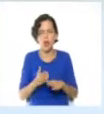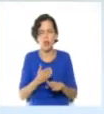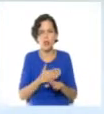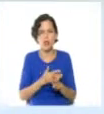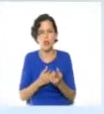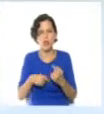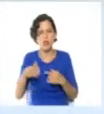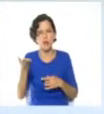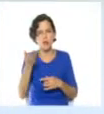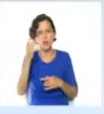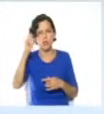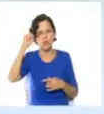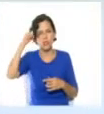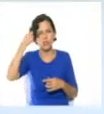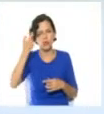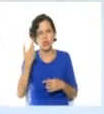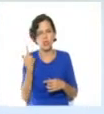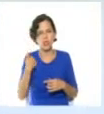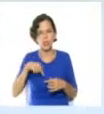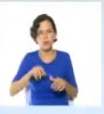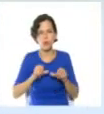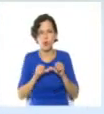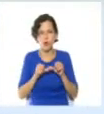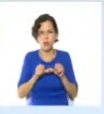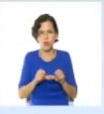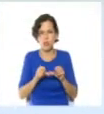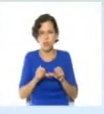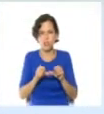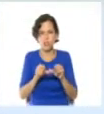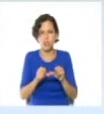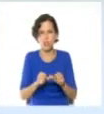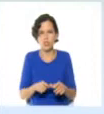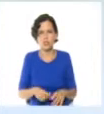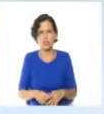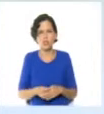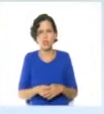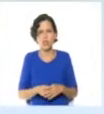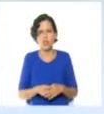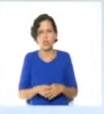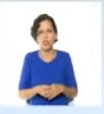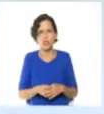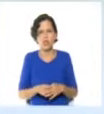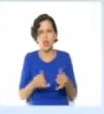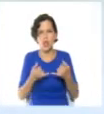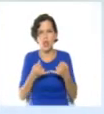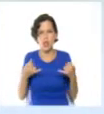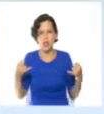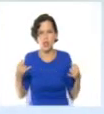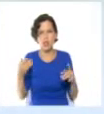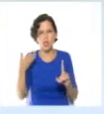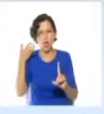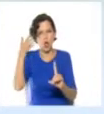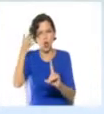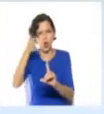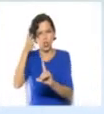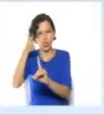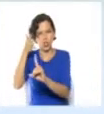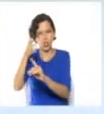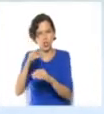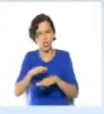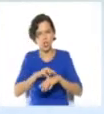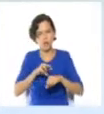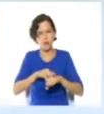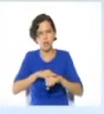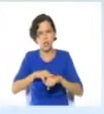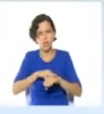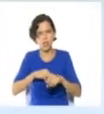es importante recordar que debemos seguir señalando las líneas orientadoras del Ministerio del Poder